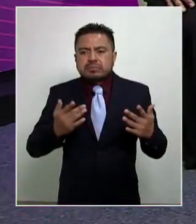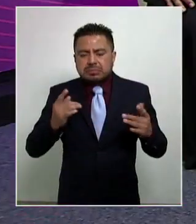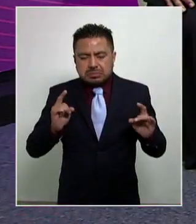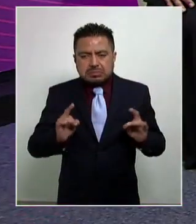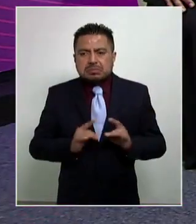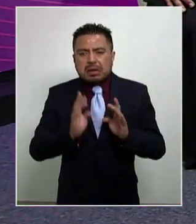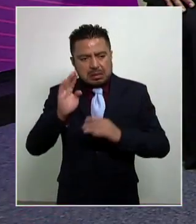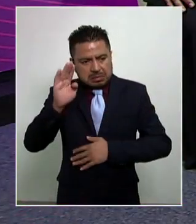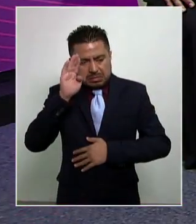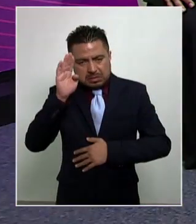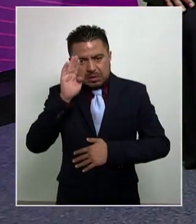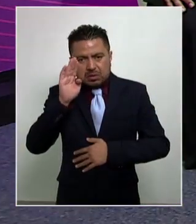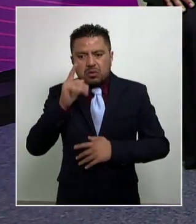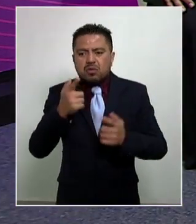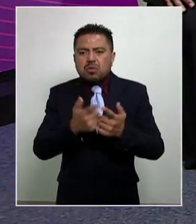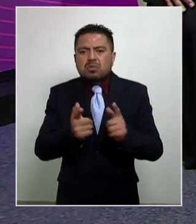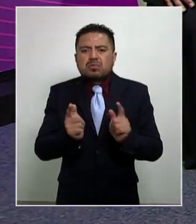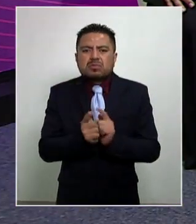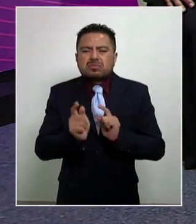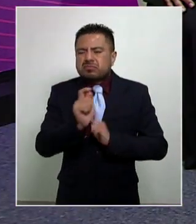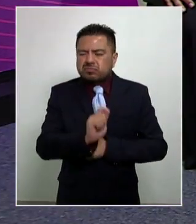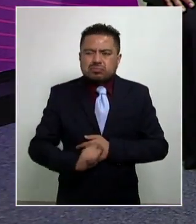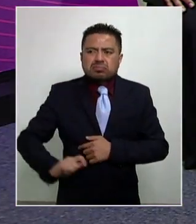encontrar un gran grupo